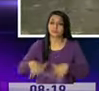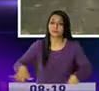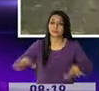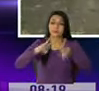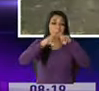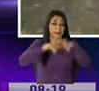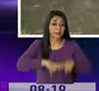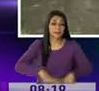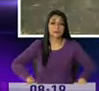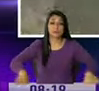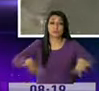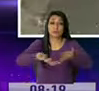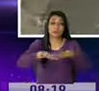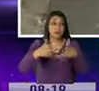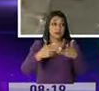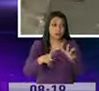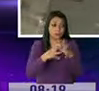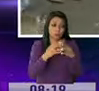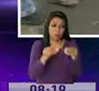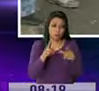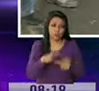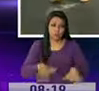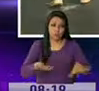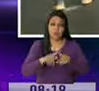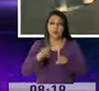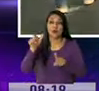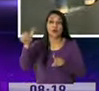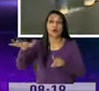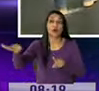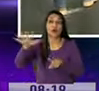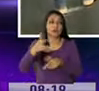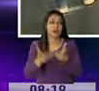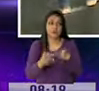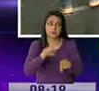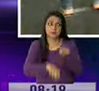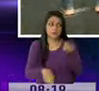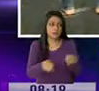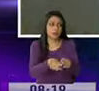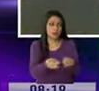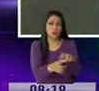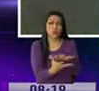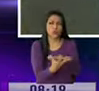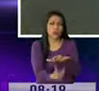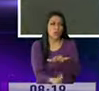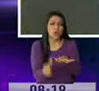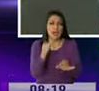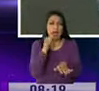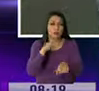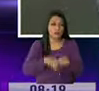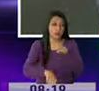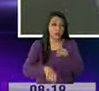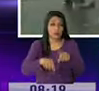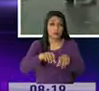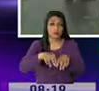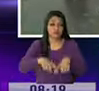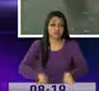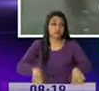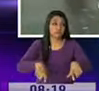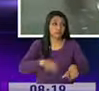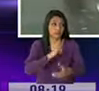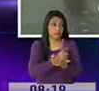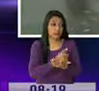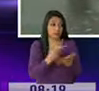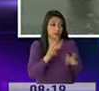que en este sector, ya está solucionado, pero en otro sector se pueda producir este tipo de filtraciones que son las que dañan la calzada y producen estos